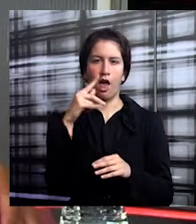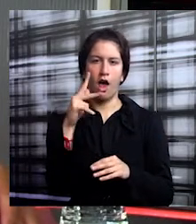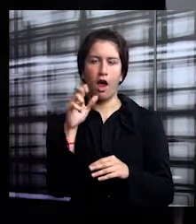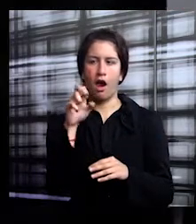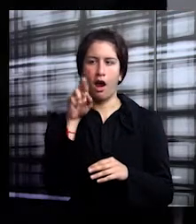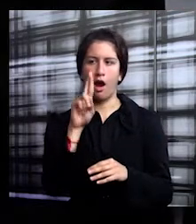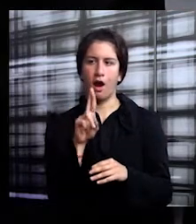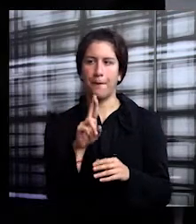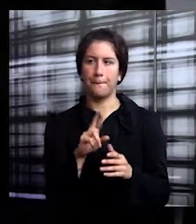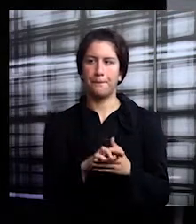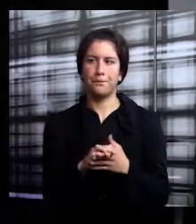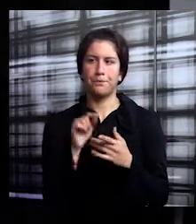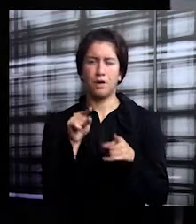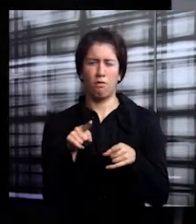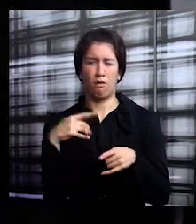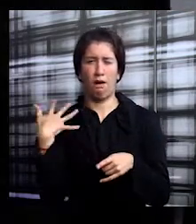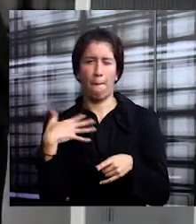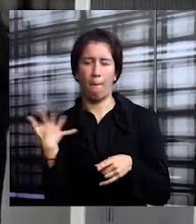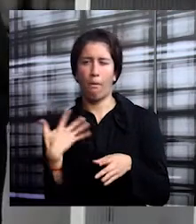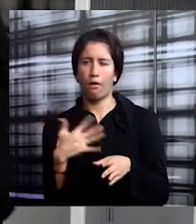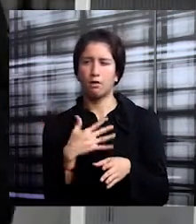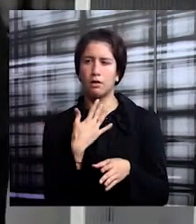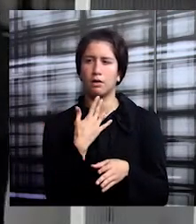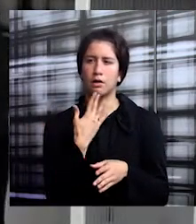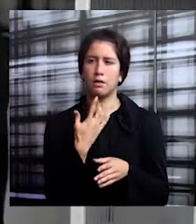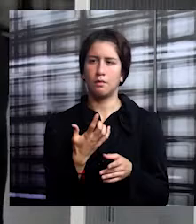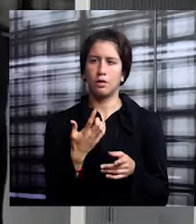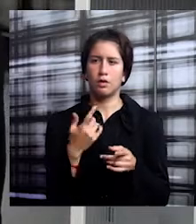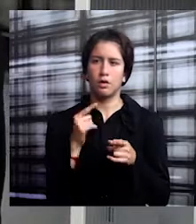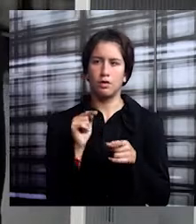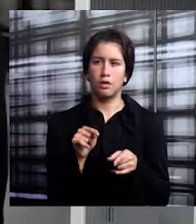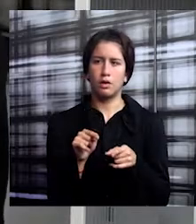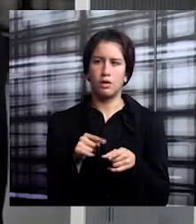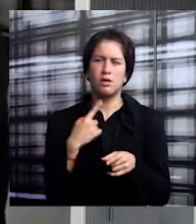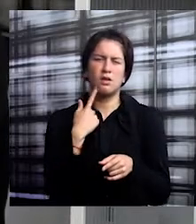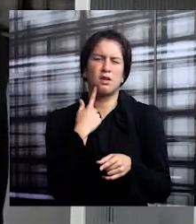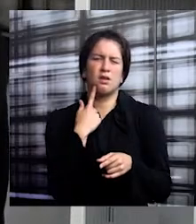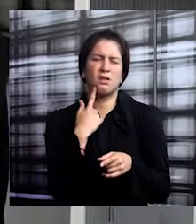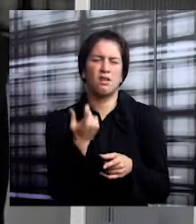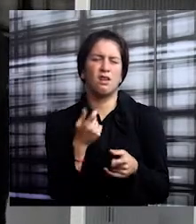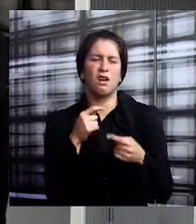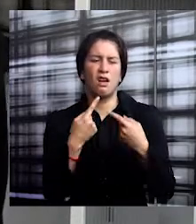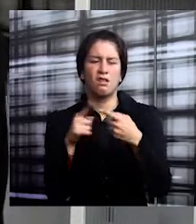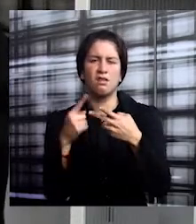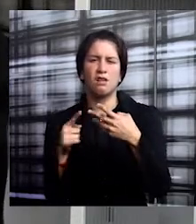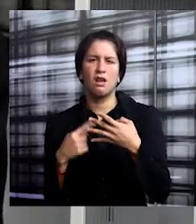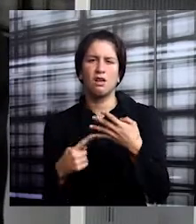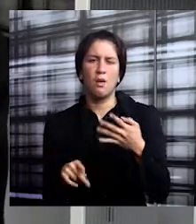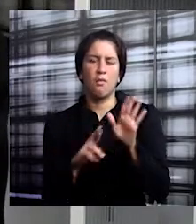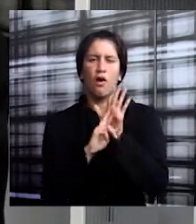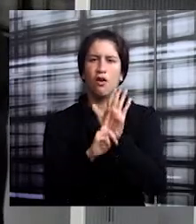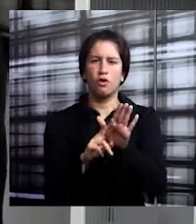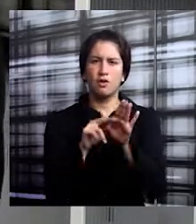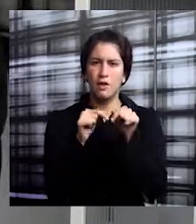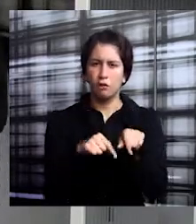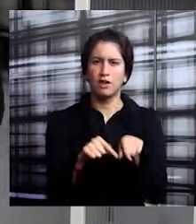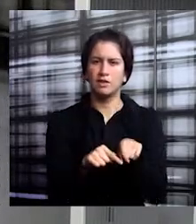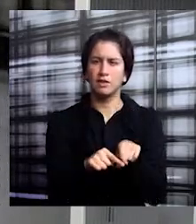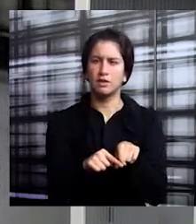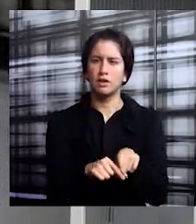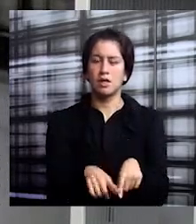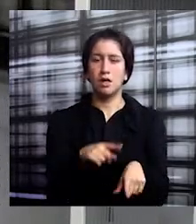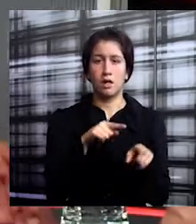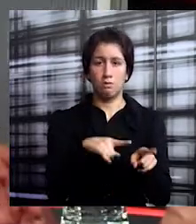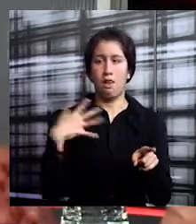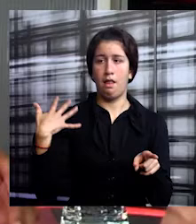estadounidense. ¿Por qué es importante? Porque a lo mejor, claro, muchos de nuestros televidentes pueden decir, bueno, pero ¿qué tipo de reconocimiento es ese? Bueno, la